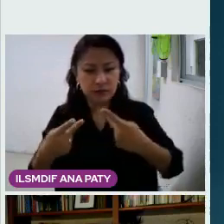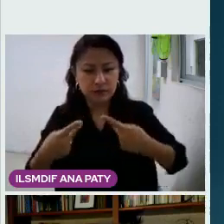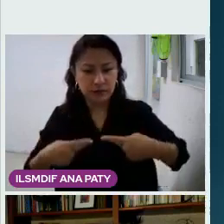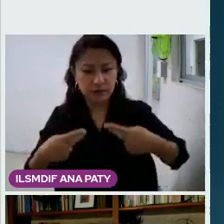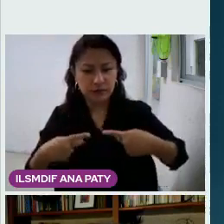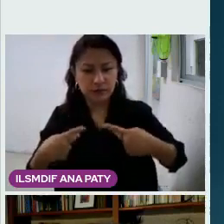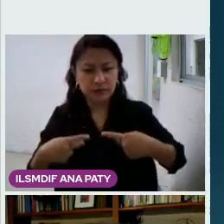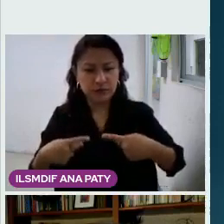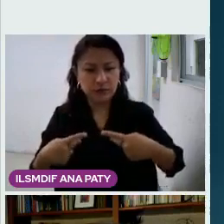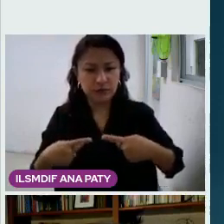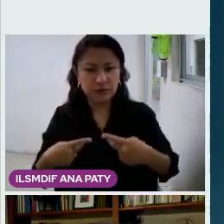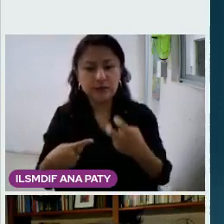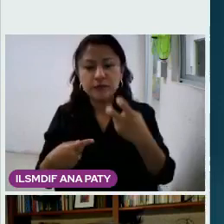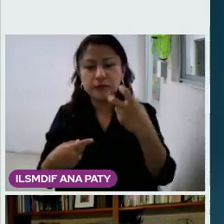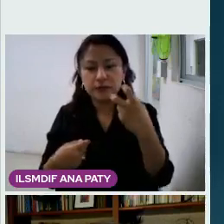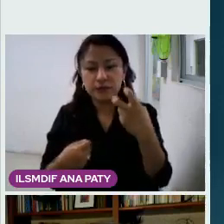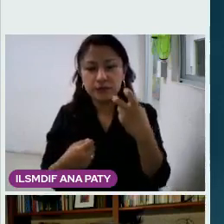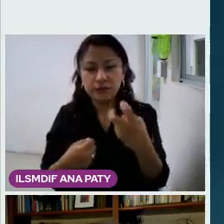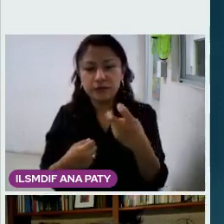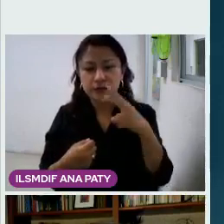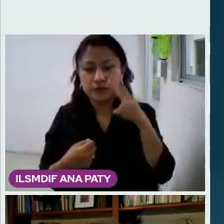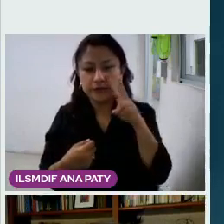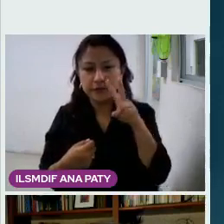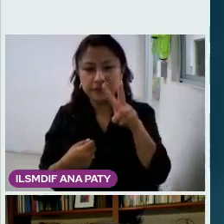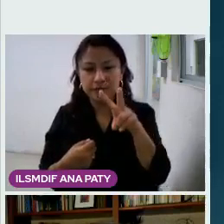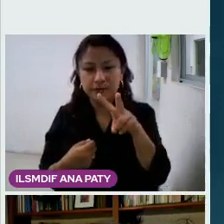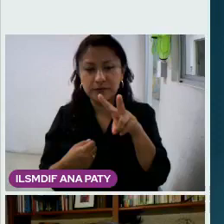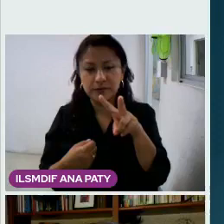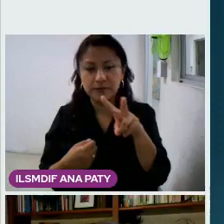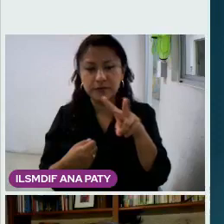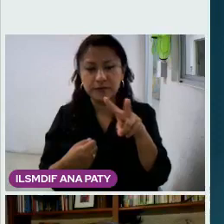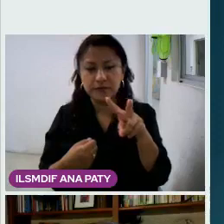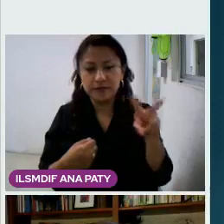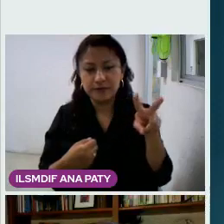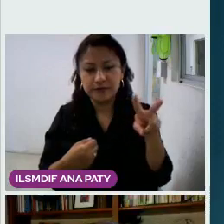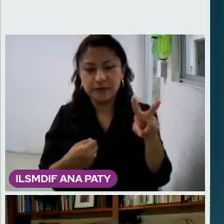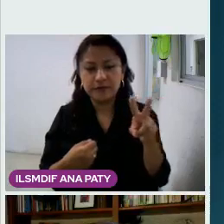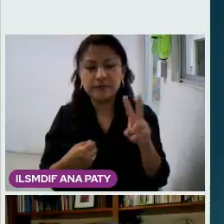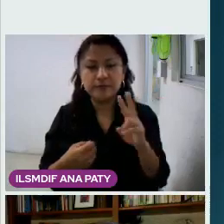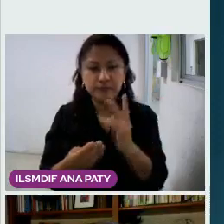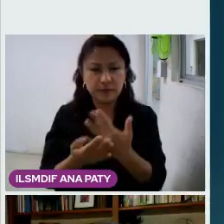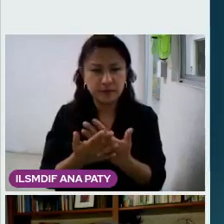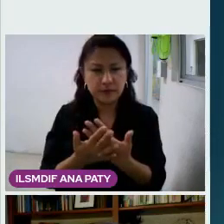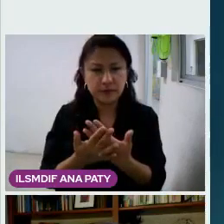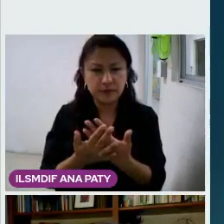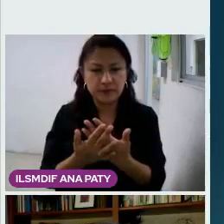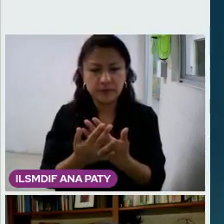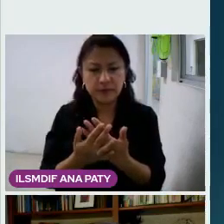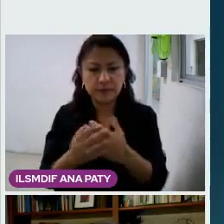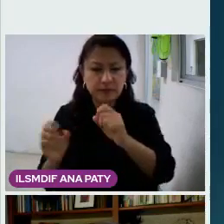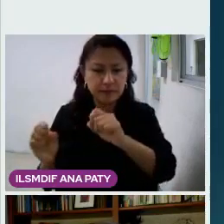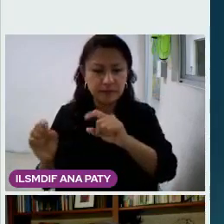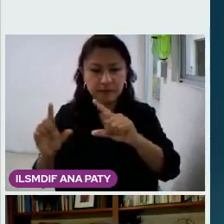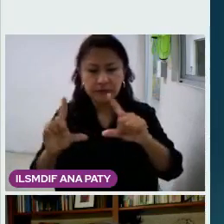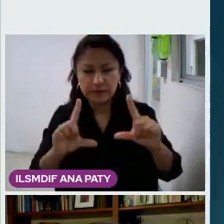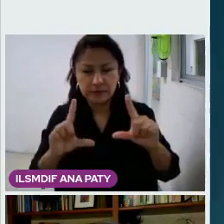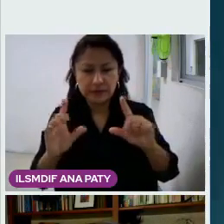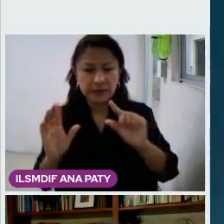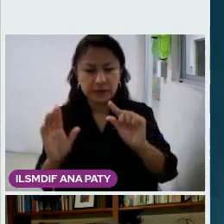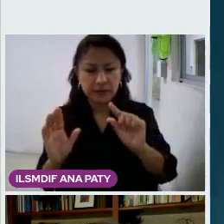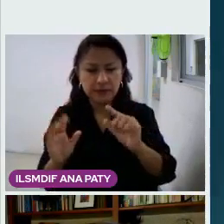este ratito que tenemos, poder darles los aspectos quizá más relevantes y ponernos a pensar